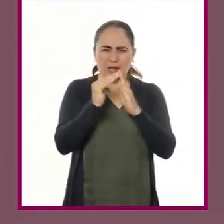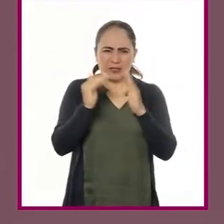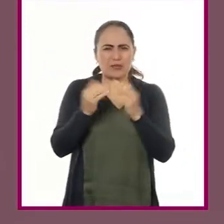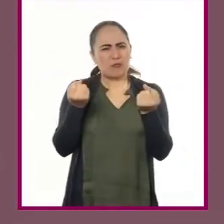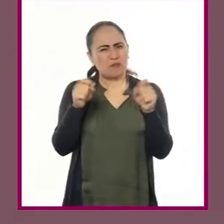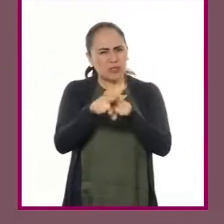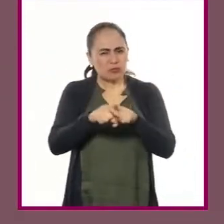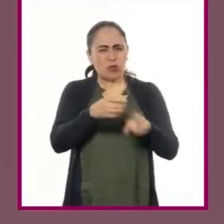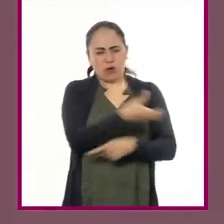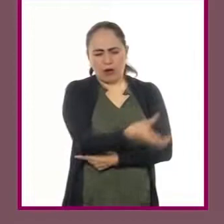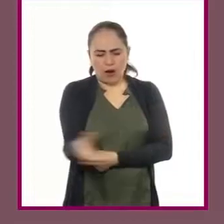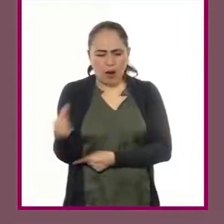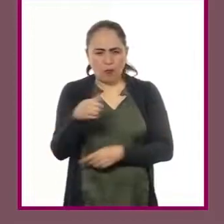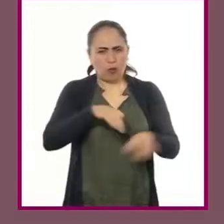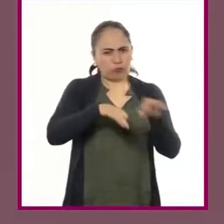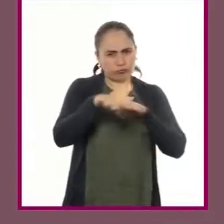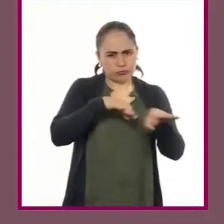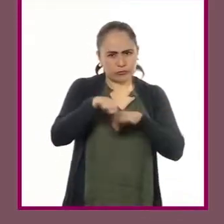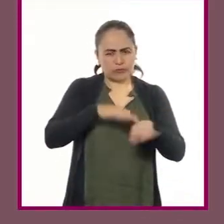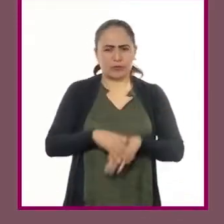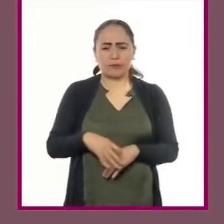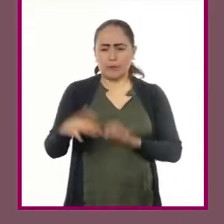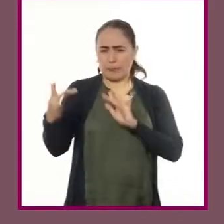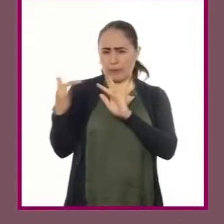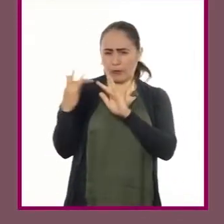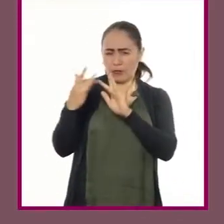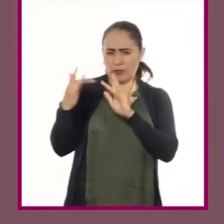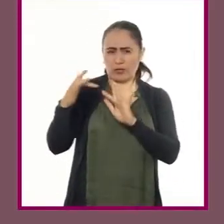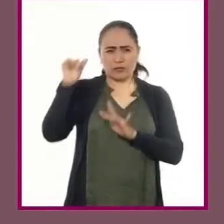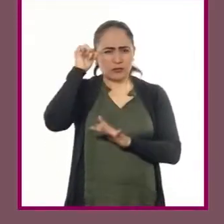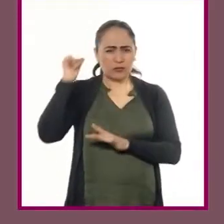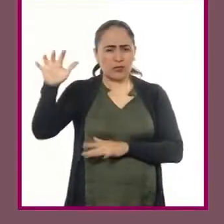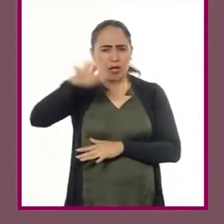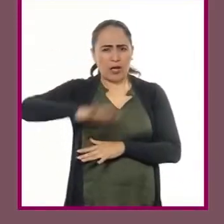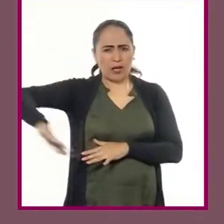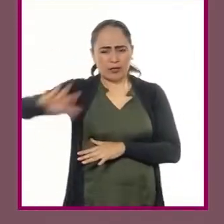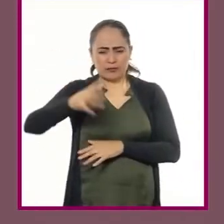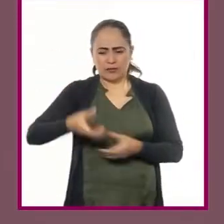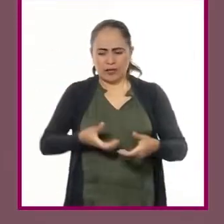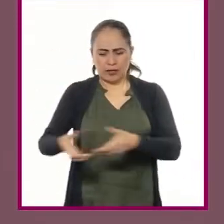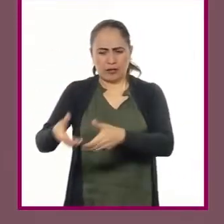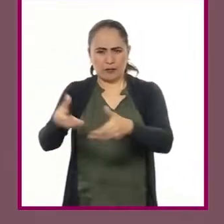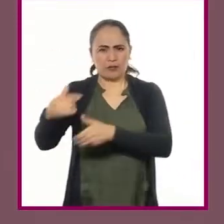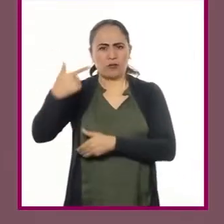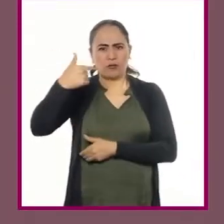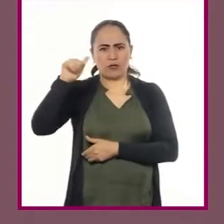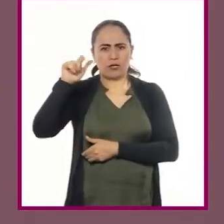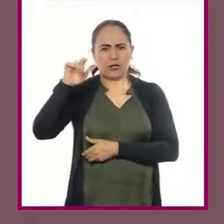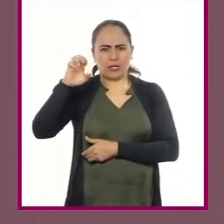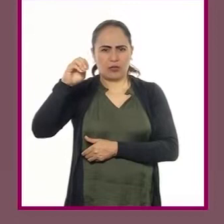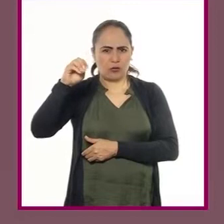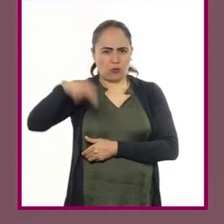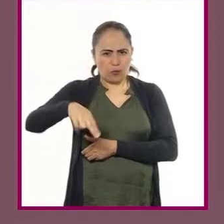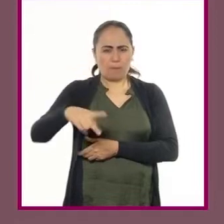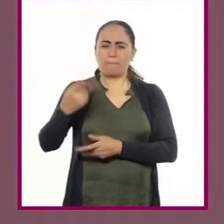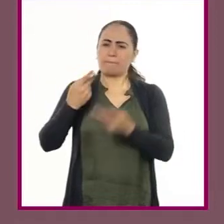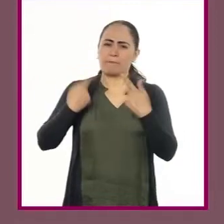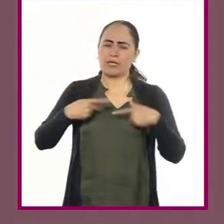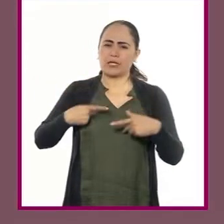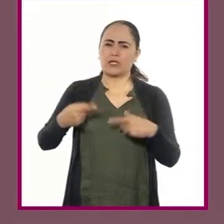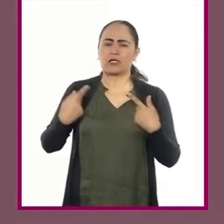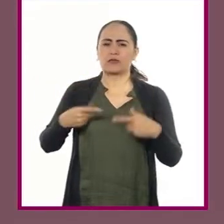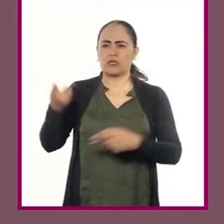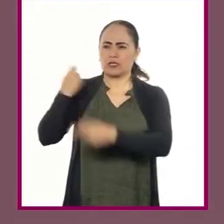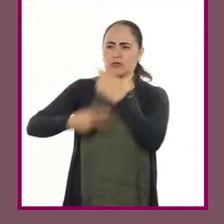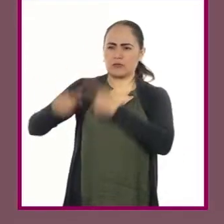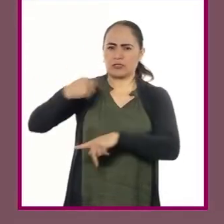campo. Debido al contacto con Asia, por medio del Galeón de Manila, llegaron asiáticos provenientes de